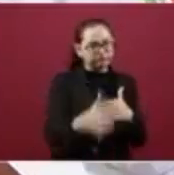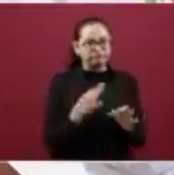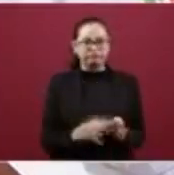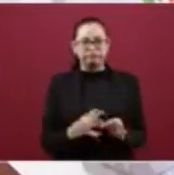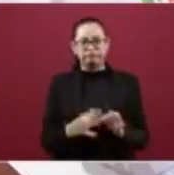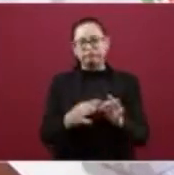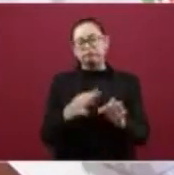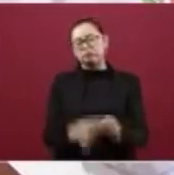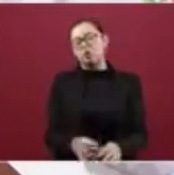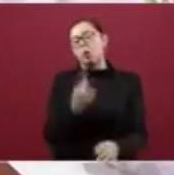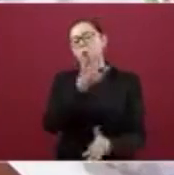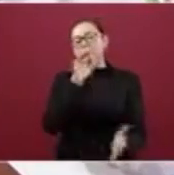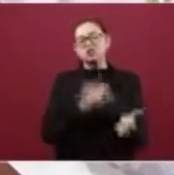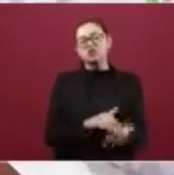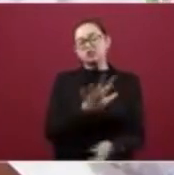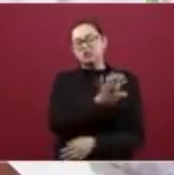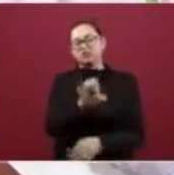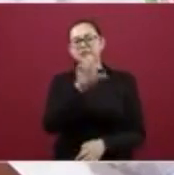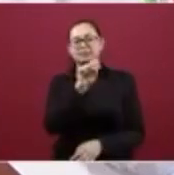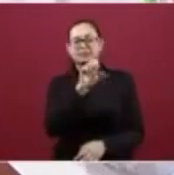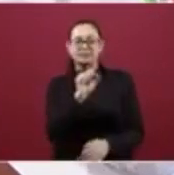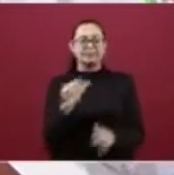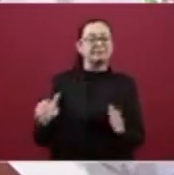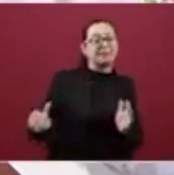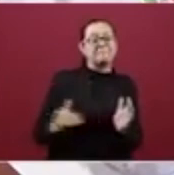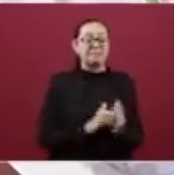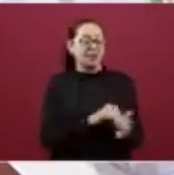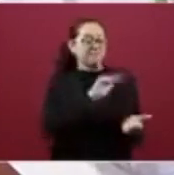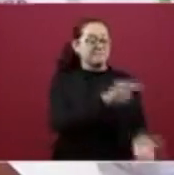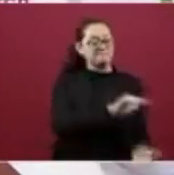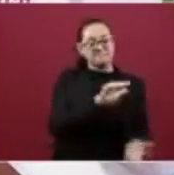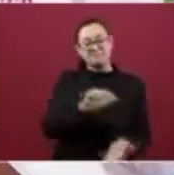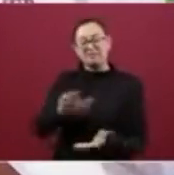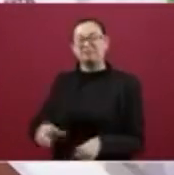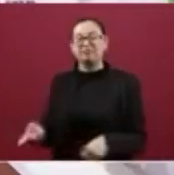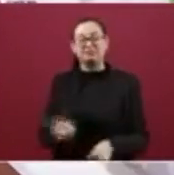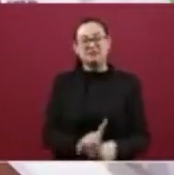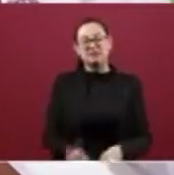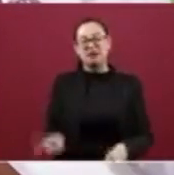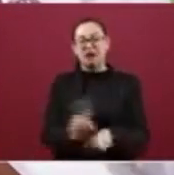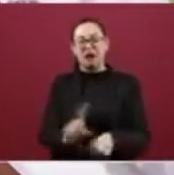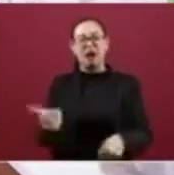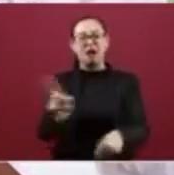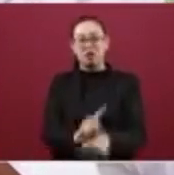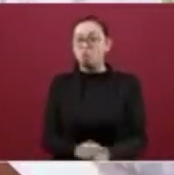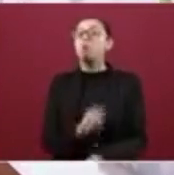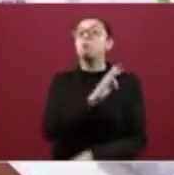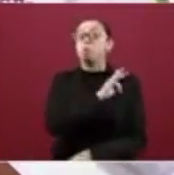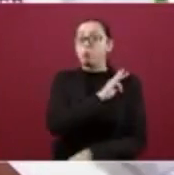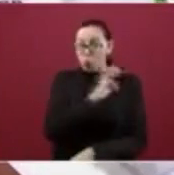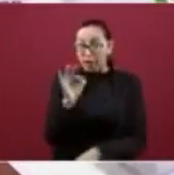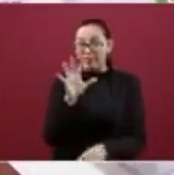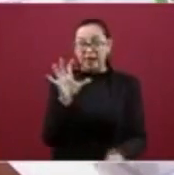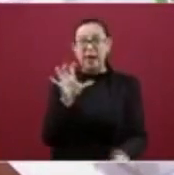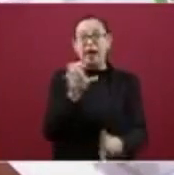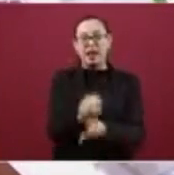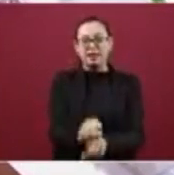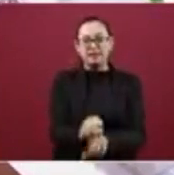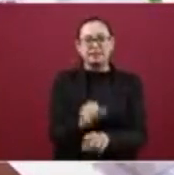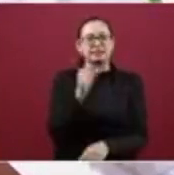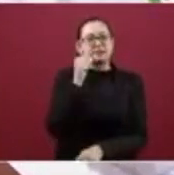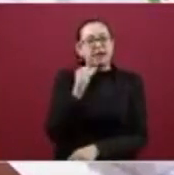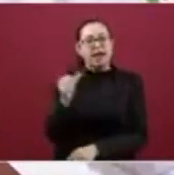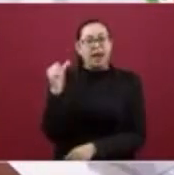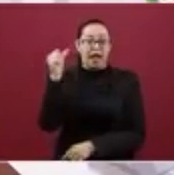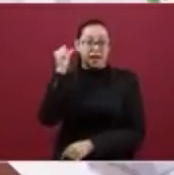de diseño de 1,560,000 barriles por día y el día de ayer las